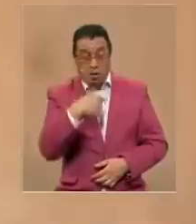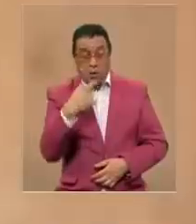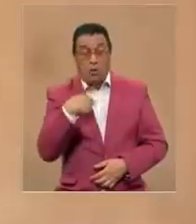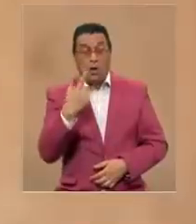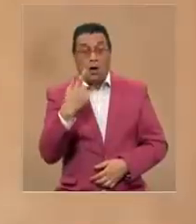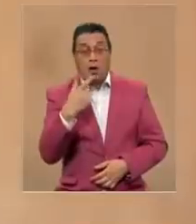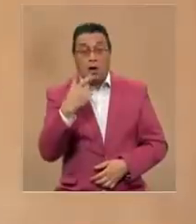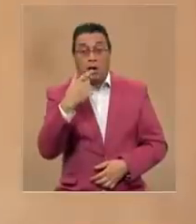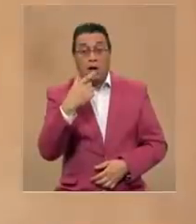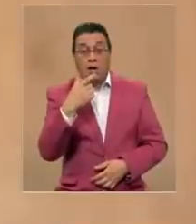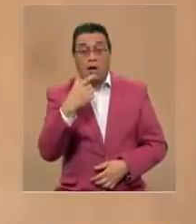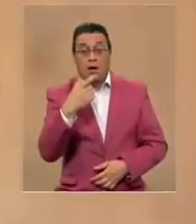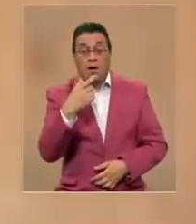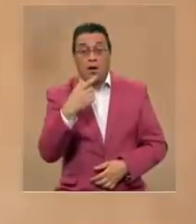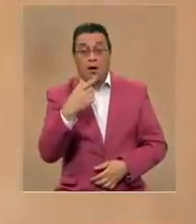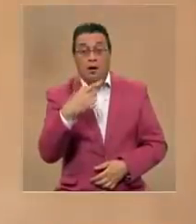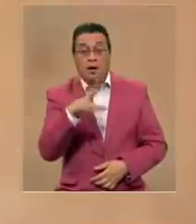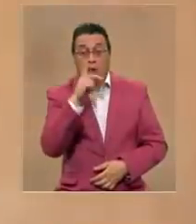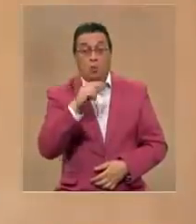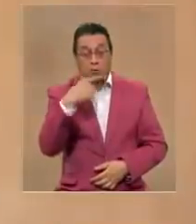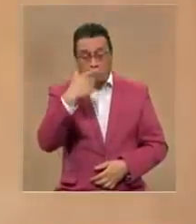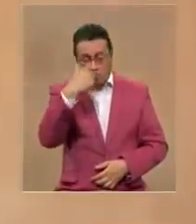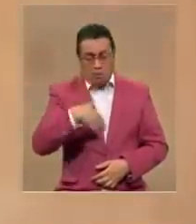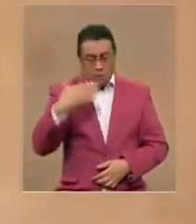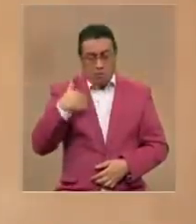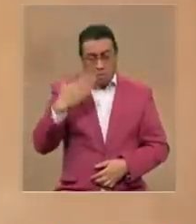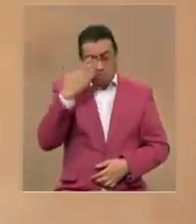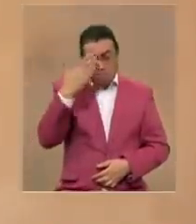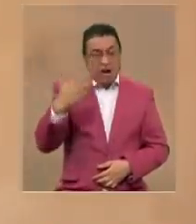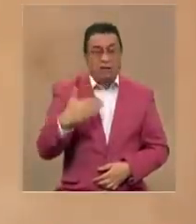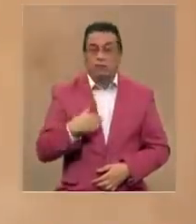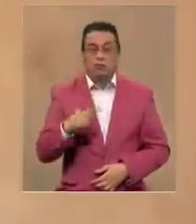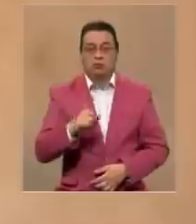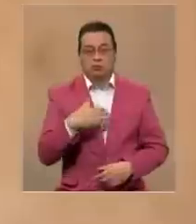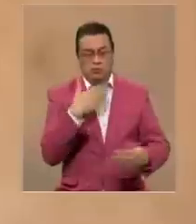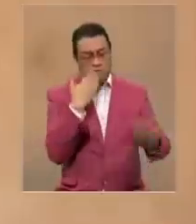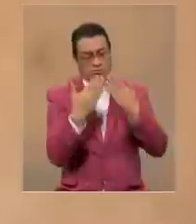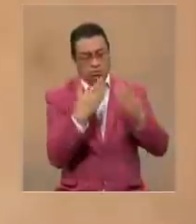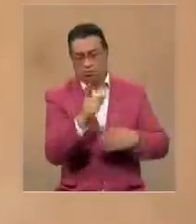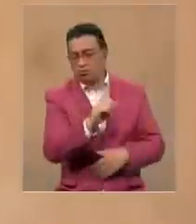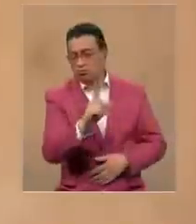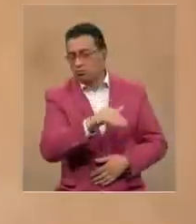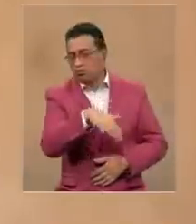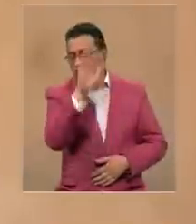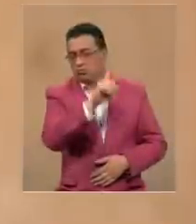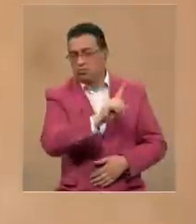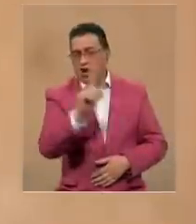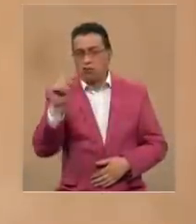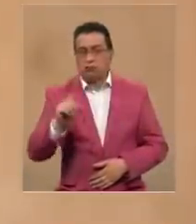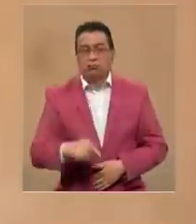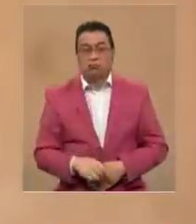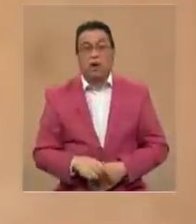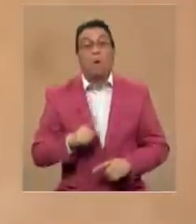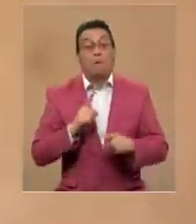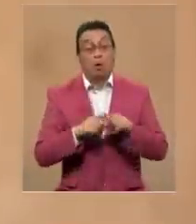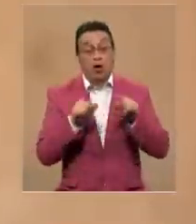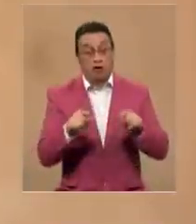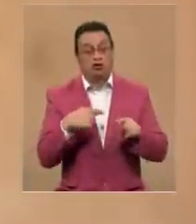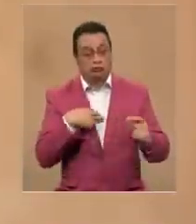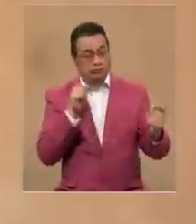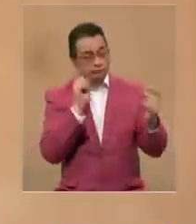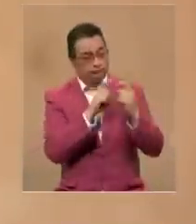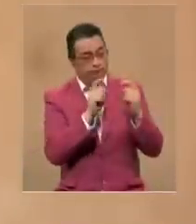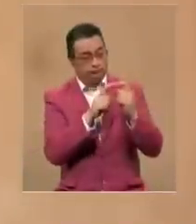como una persona así horrorosa, yo no converso con ese tipo de personas. Por eso yo tengo contacto